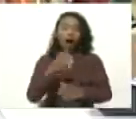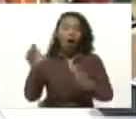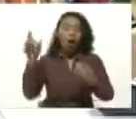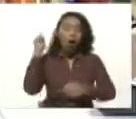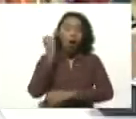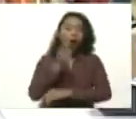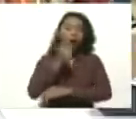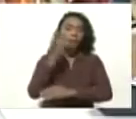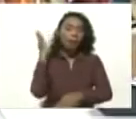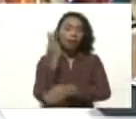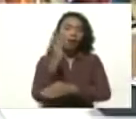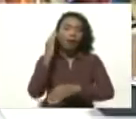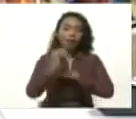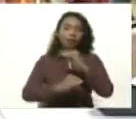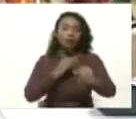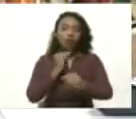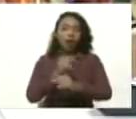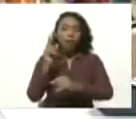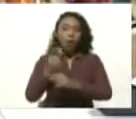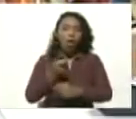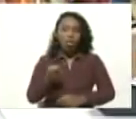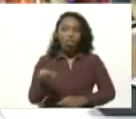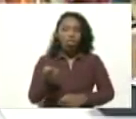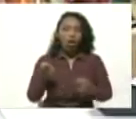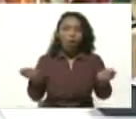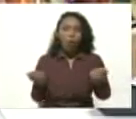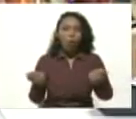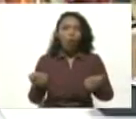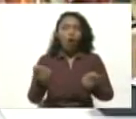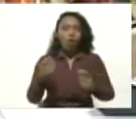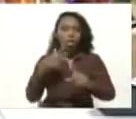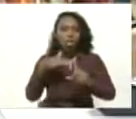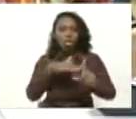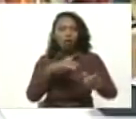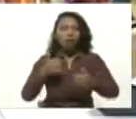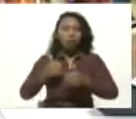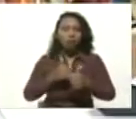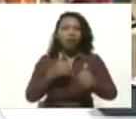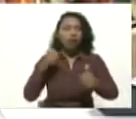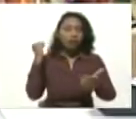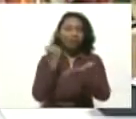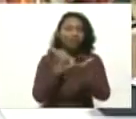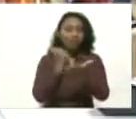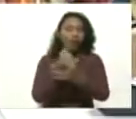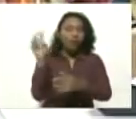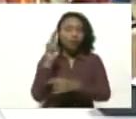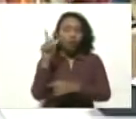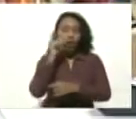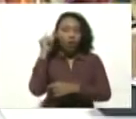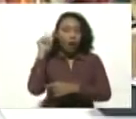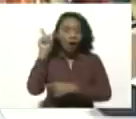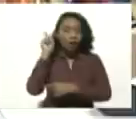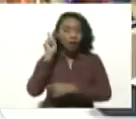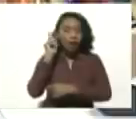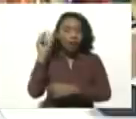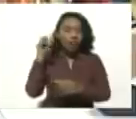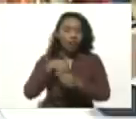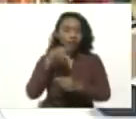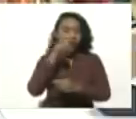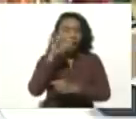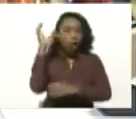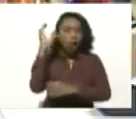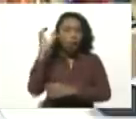Penal Internacional por instigar el odio, la persecución y la matanza de venezolanos y venezolanas dentro de